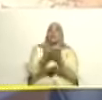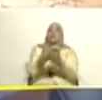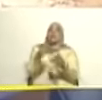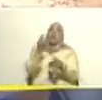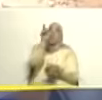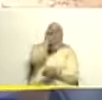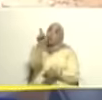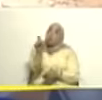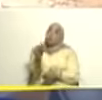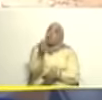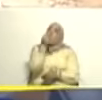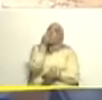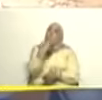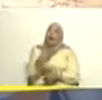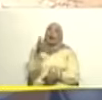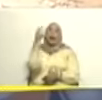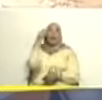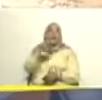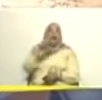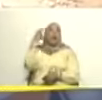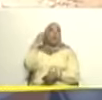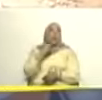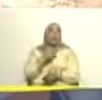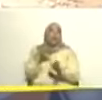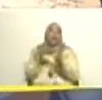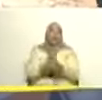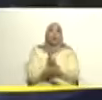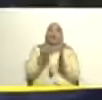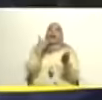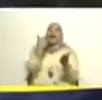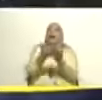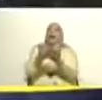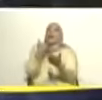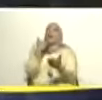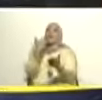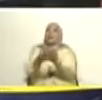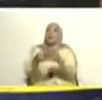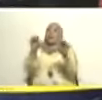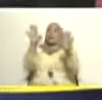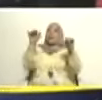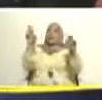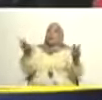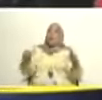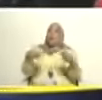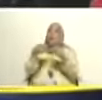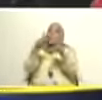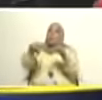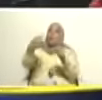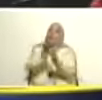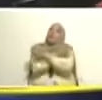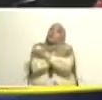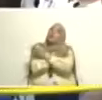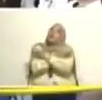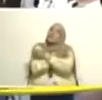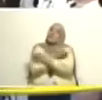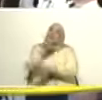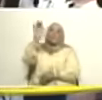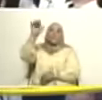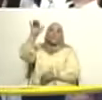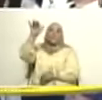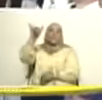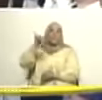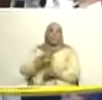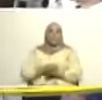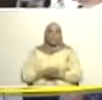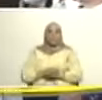Guayana, buenas noticias para Venezuela. Muchas gracias, pues. Nos vemos pronto. Felicidades. Así